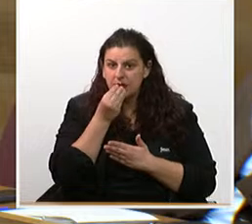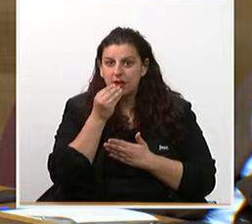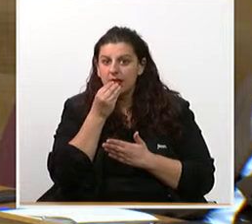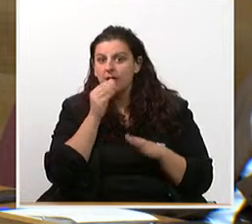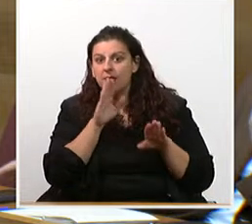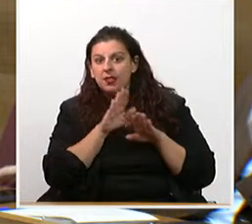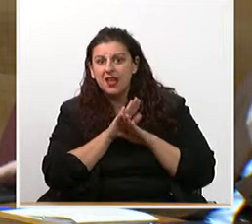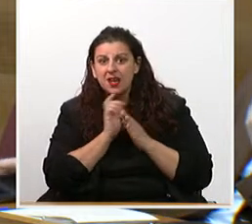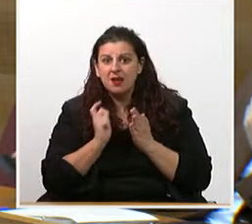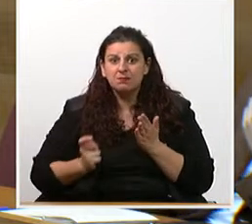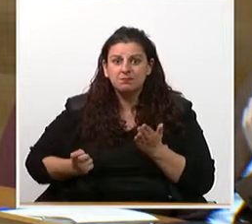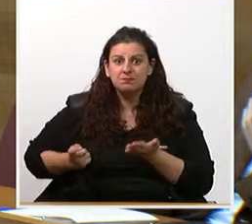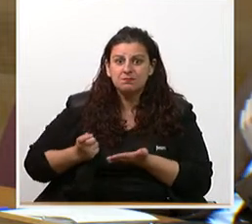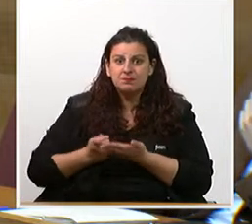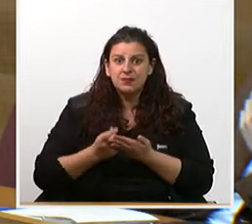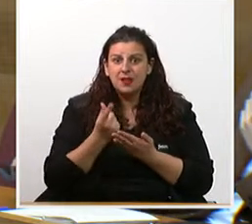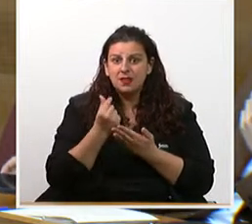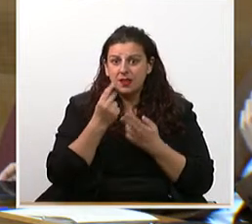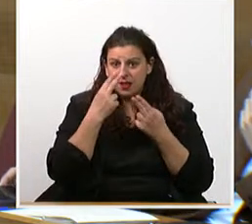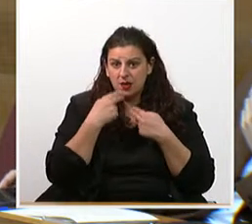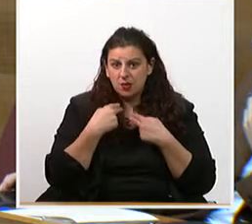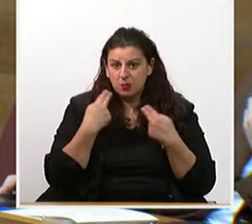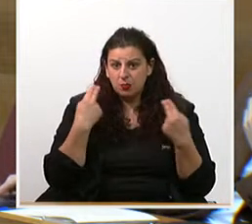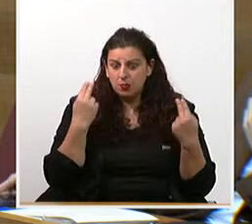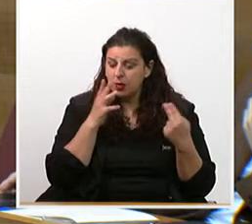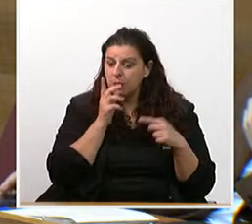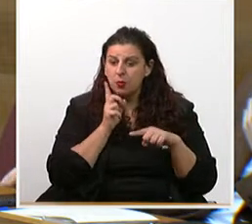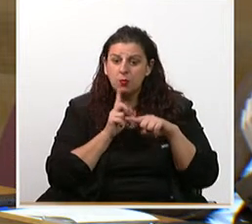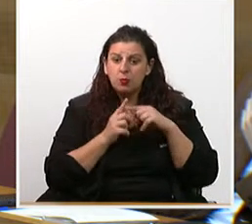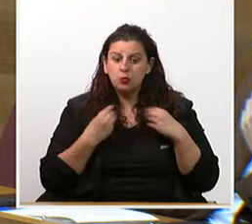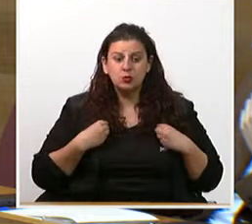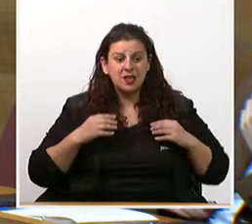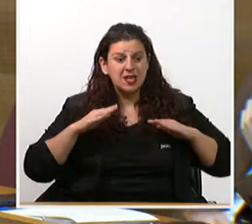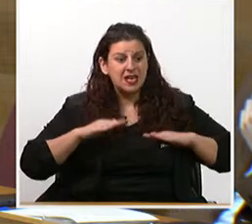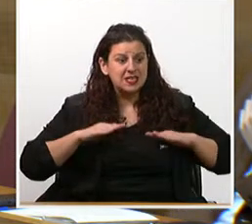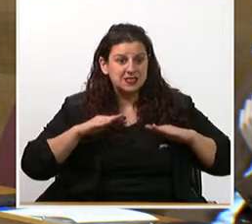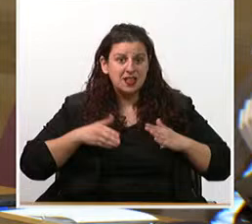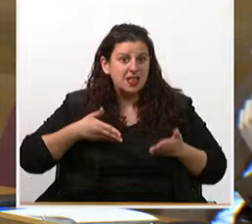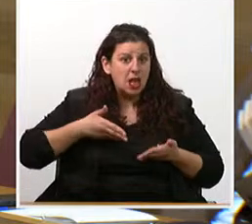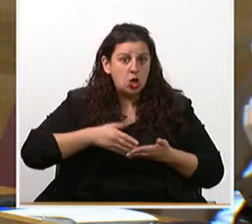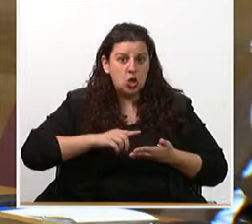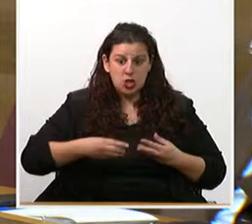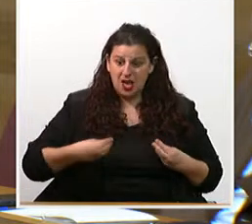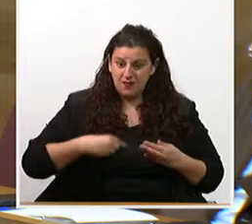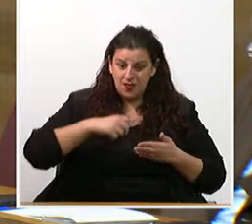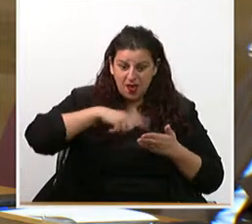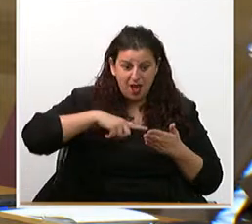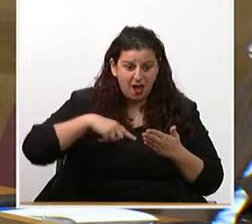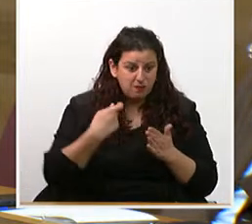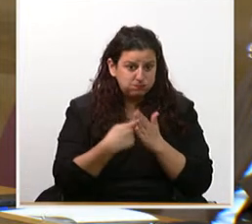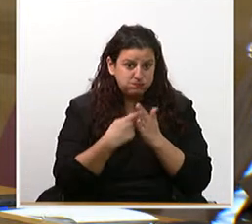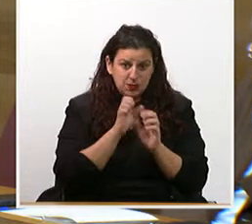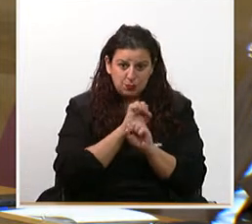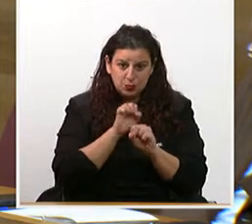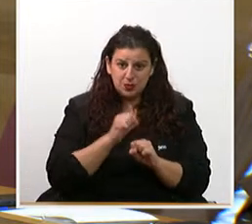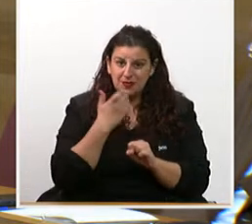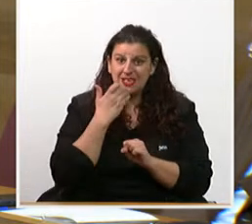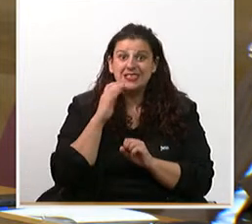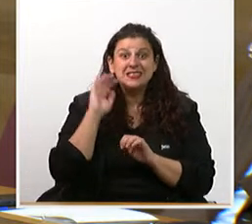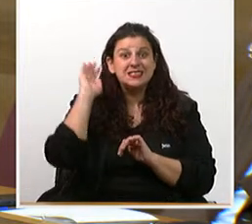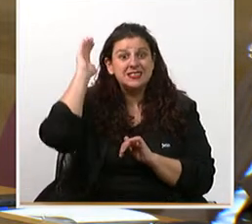diners pbls el plus de residencia No ar si el cons